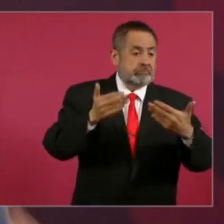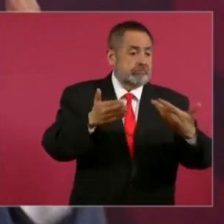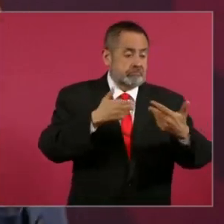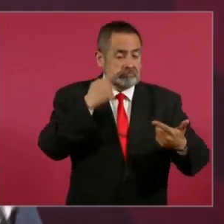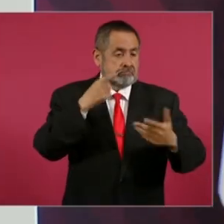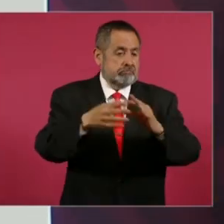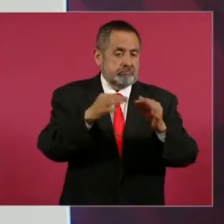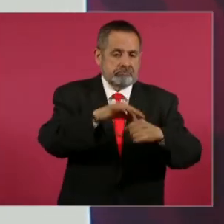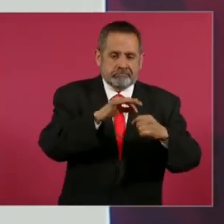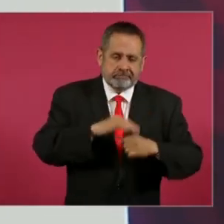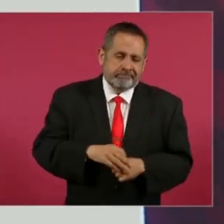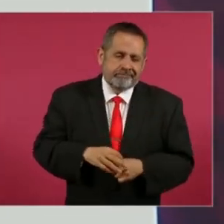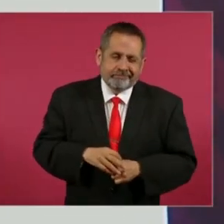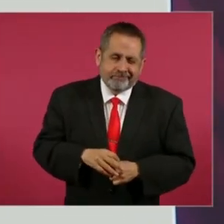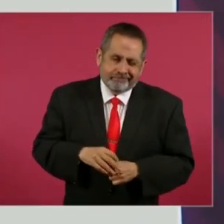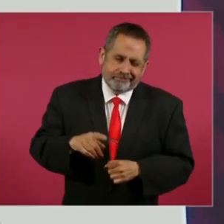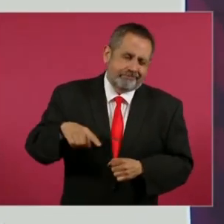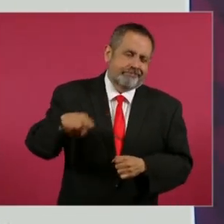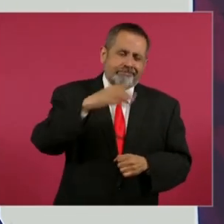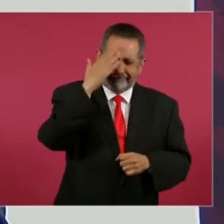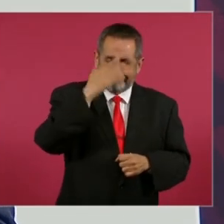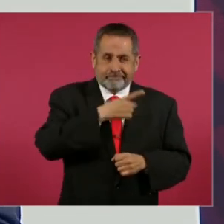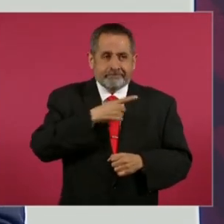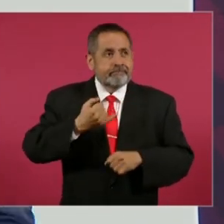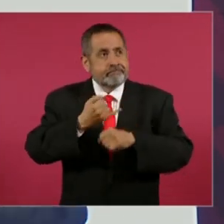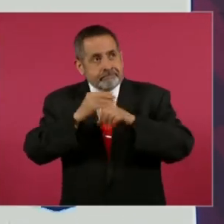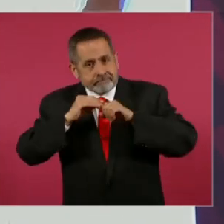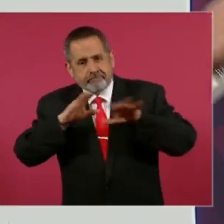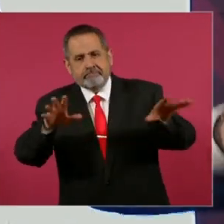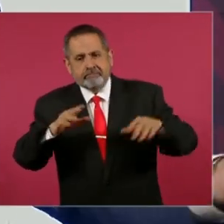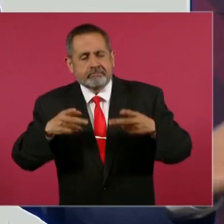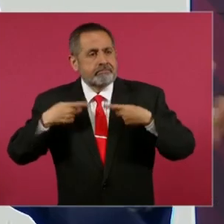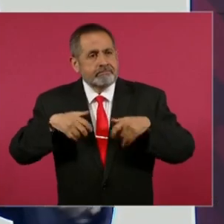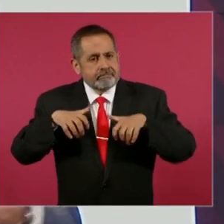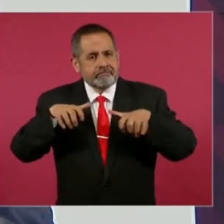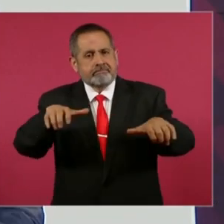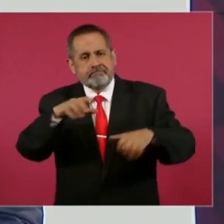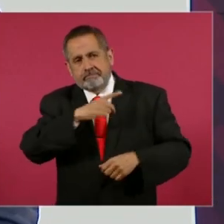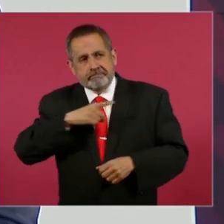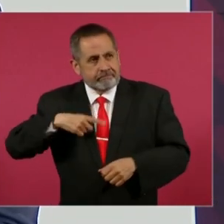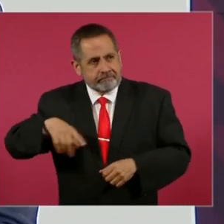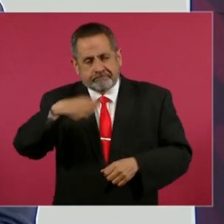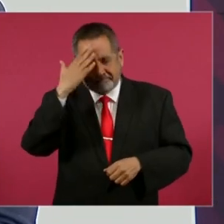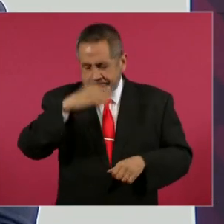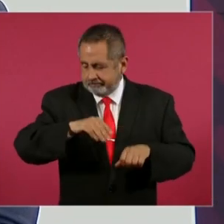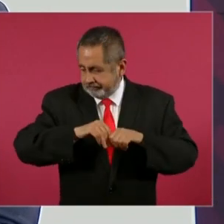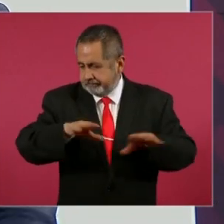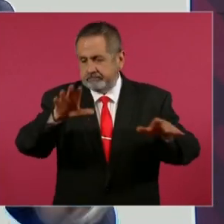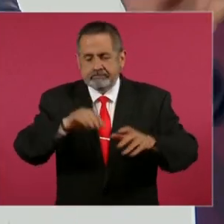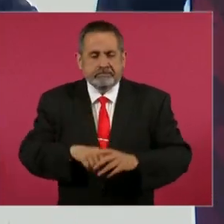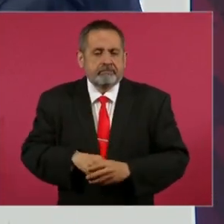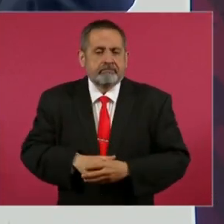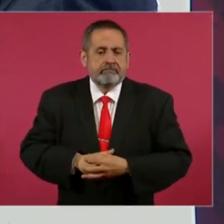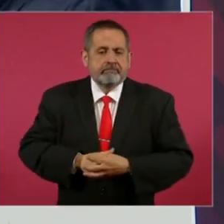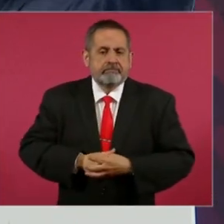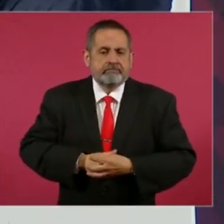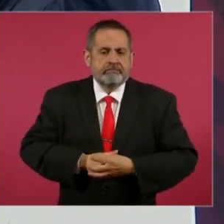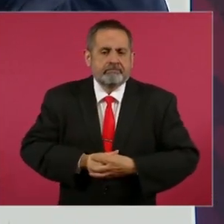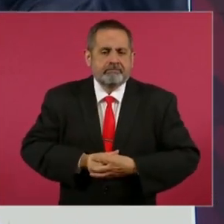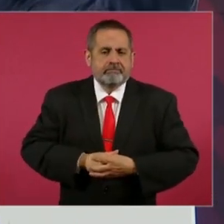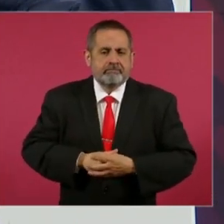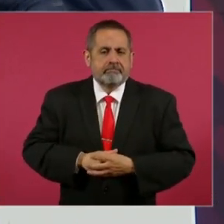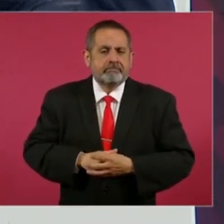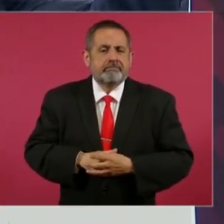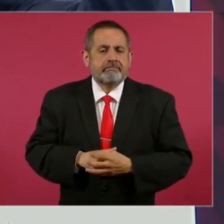y lo deben de saber los estadounidenses, el pueblo de Estados Unidos, de cómo